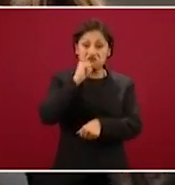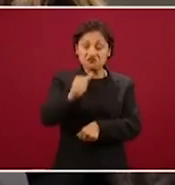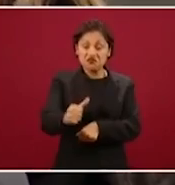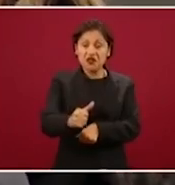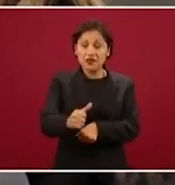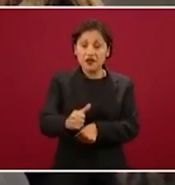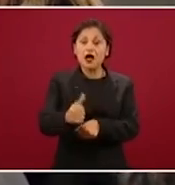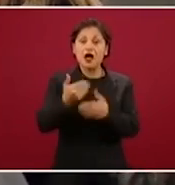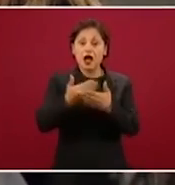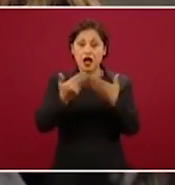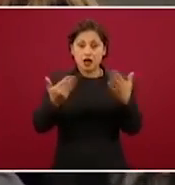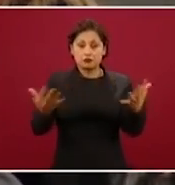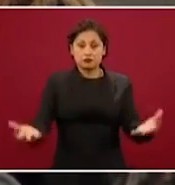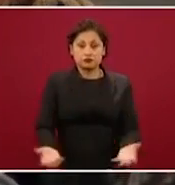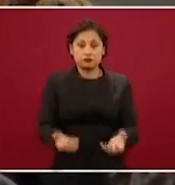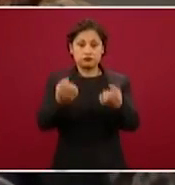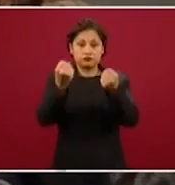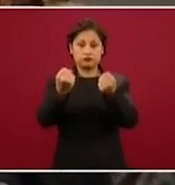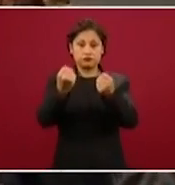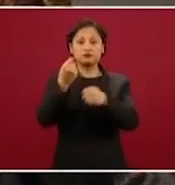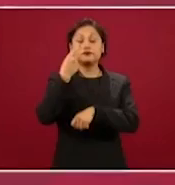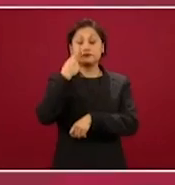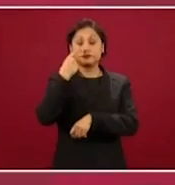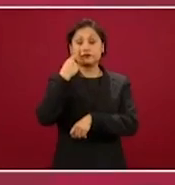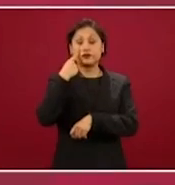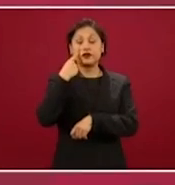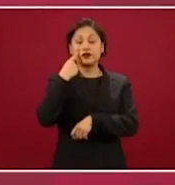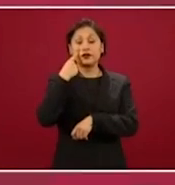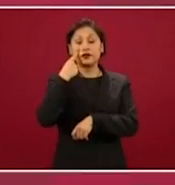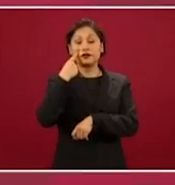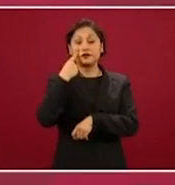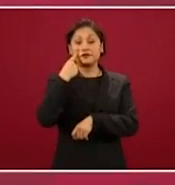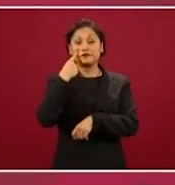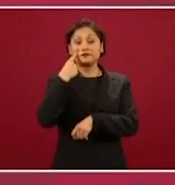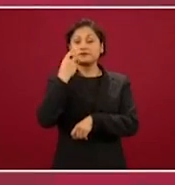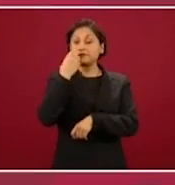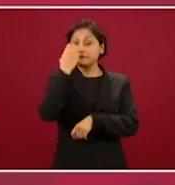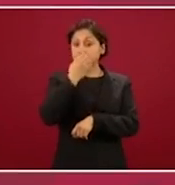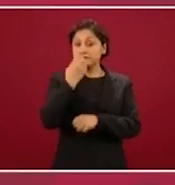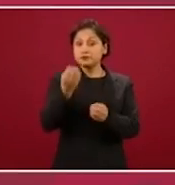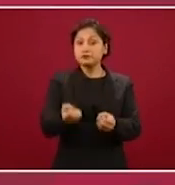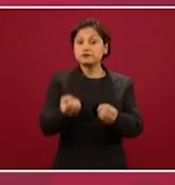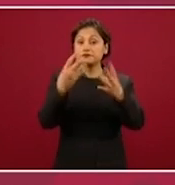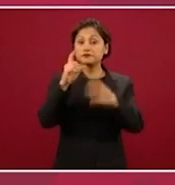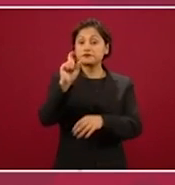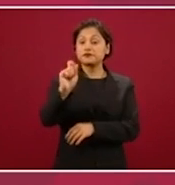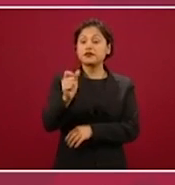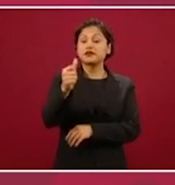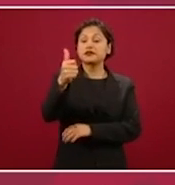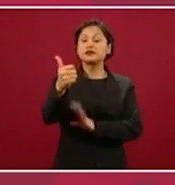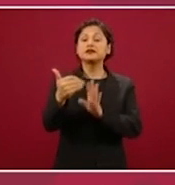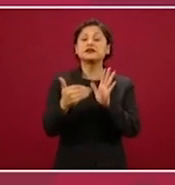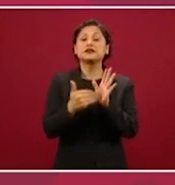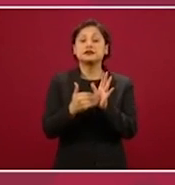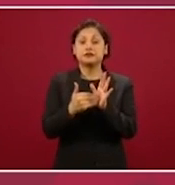Bueno, empezamos con 26 mil, pero apenas llevamos 20 mil,